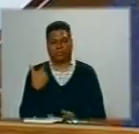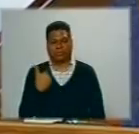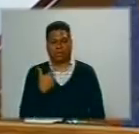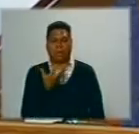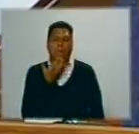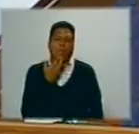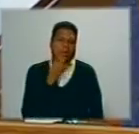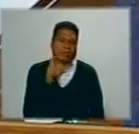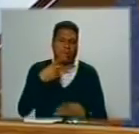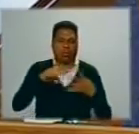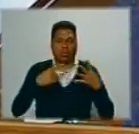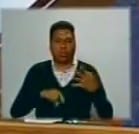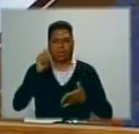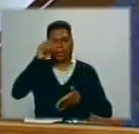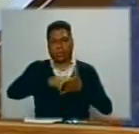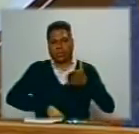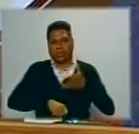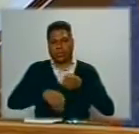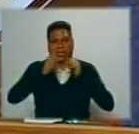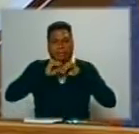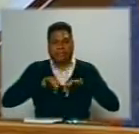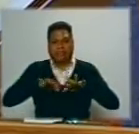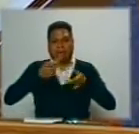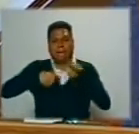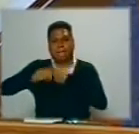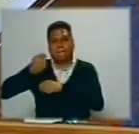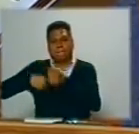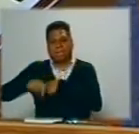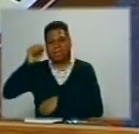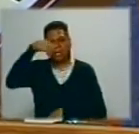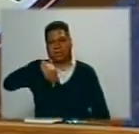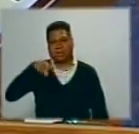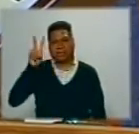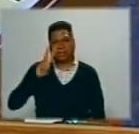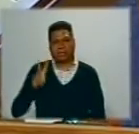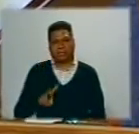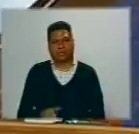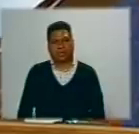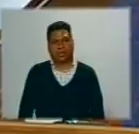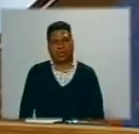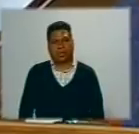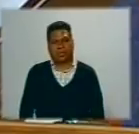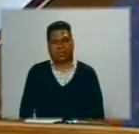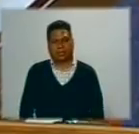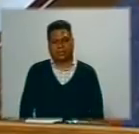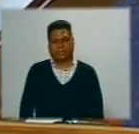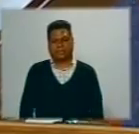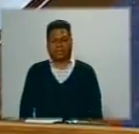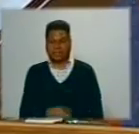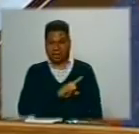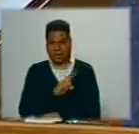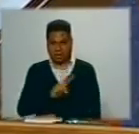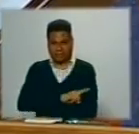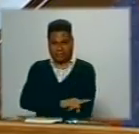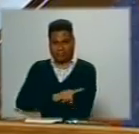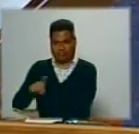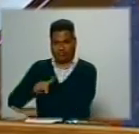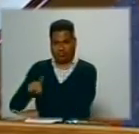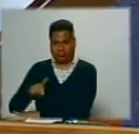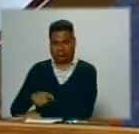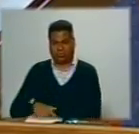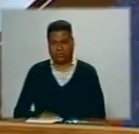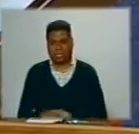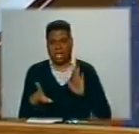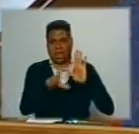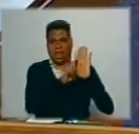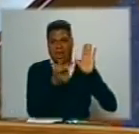salud y prohibida su circulación por las autoridades nacionales o de su país de origen. Serán sancionados de acuerdo con la presente ley y